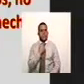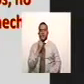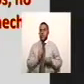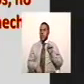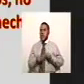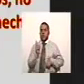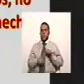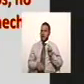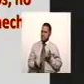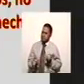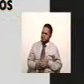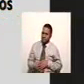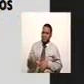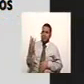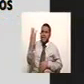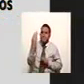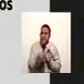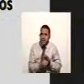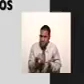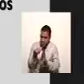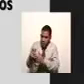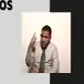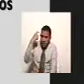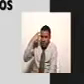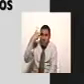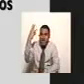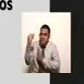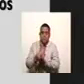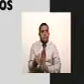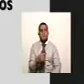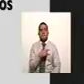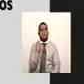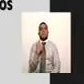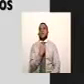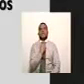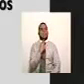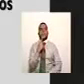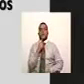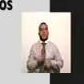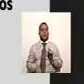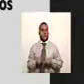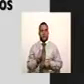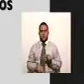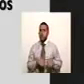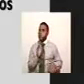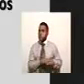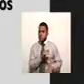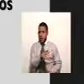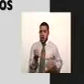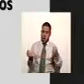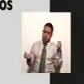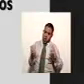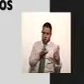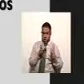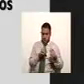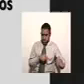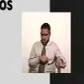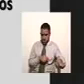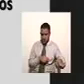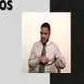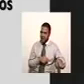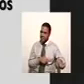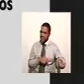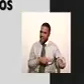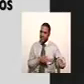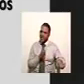del gobierno. Como le digo, ministro, el problema no es solo de los camioneros. El problema